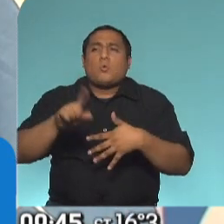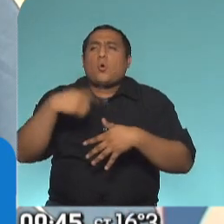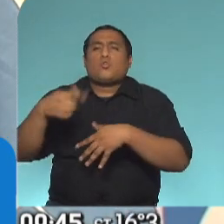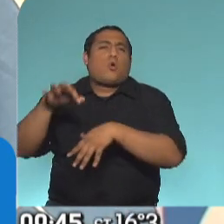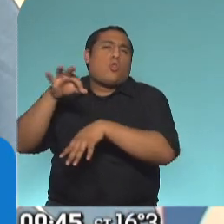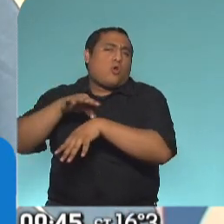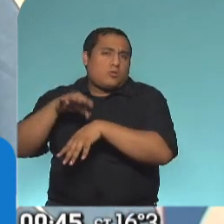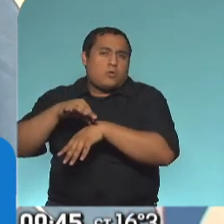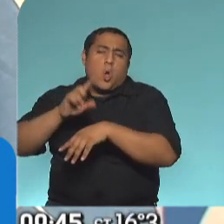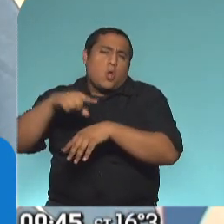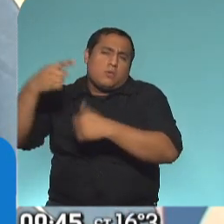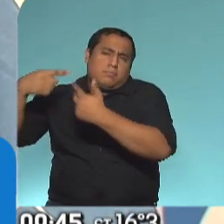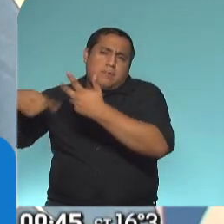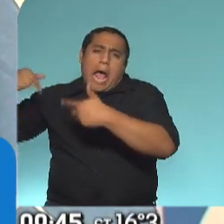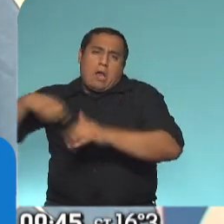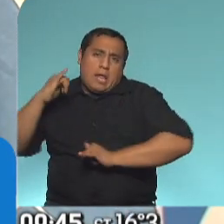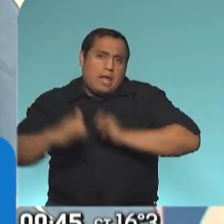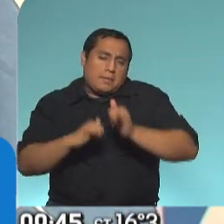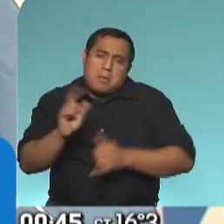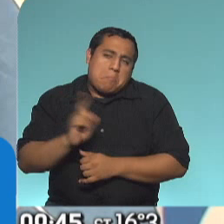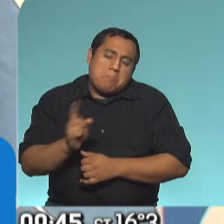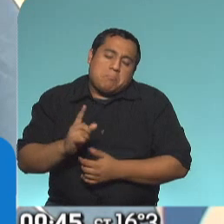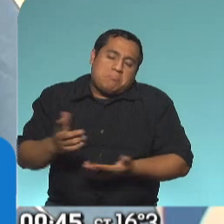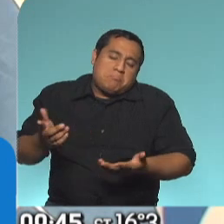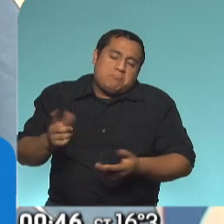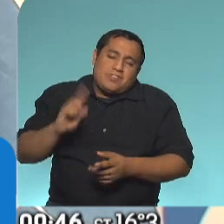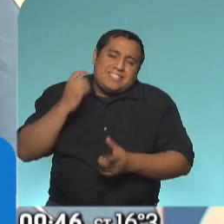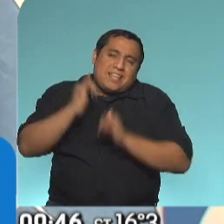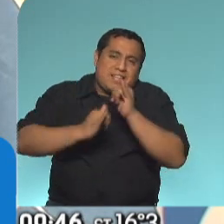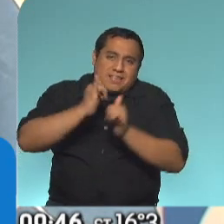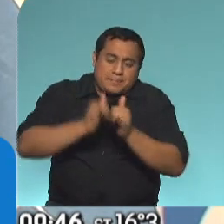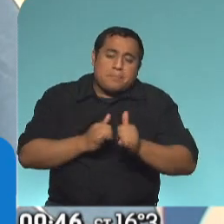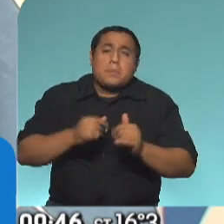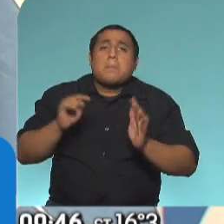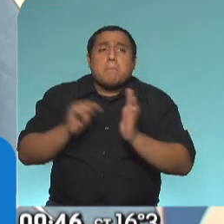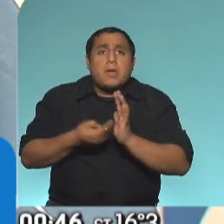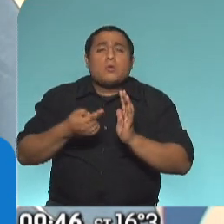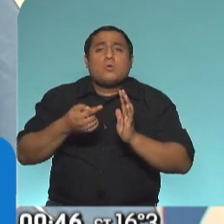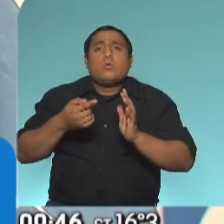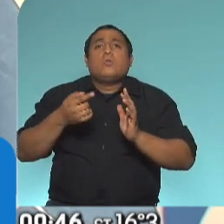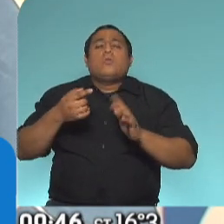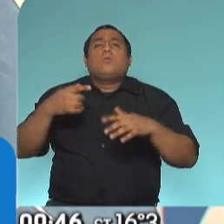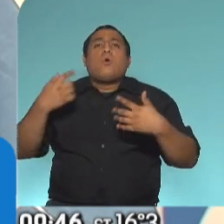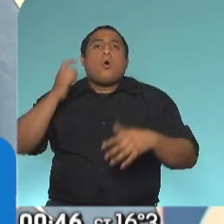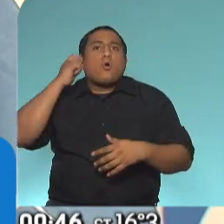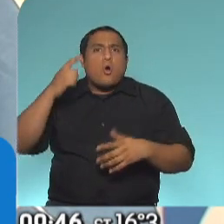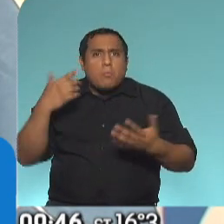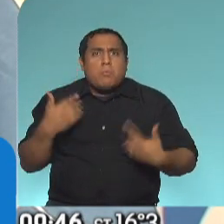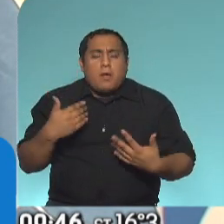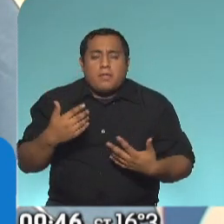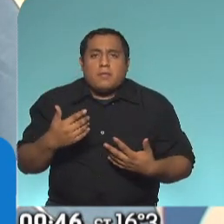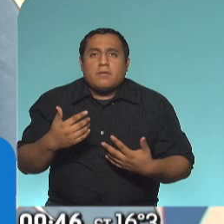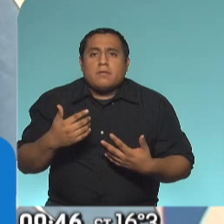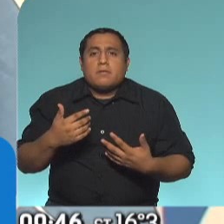otras muchas más que no quiero mencionar ahora porque no vienen al caso en este particular, pero nos ha permitido contar con